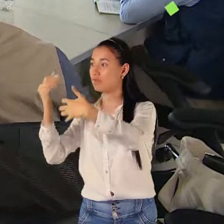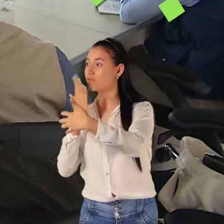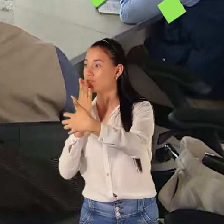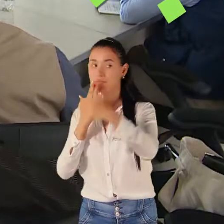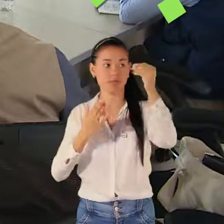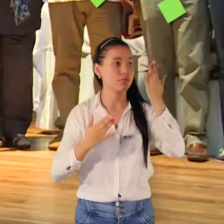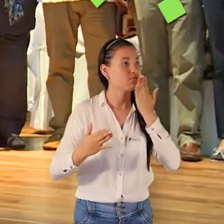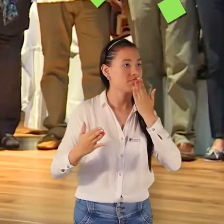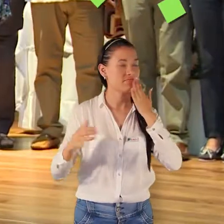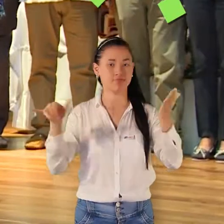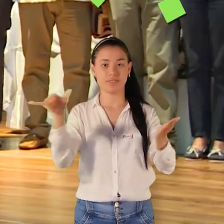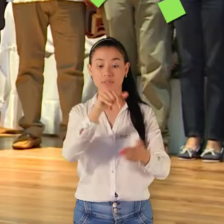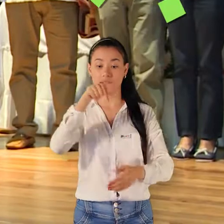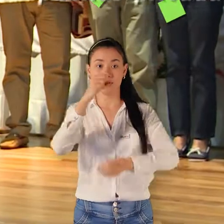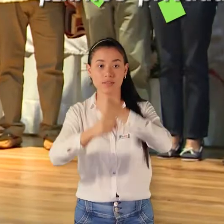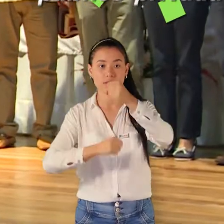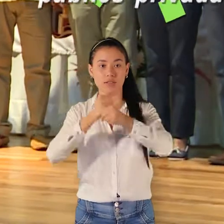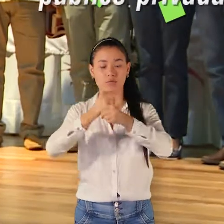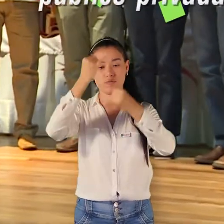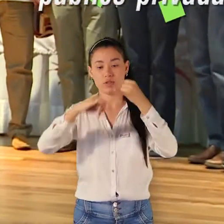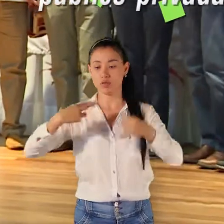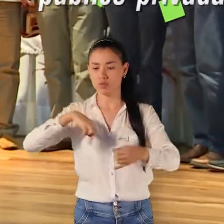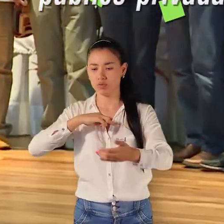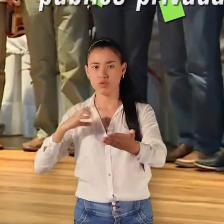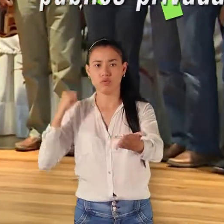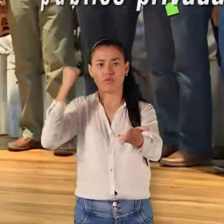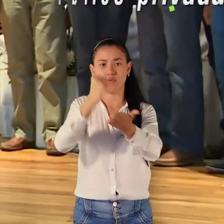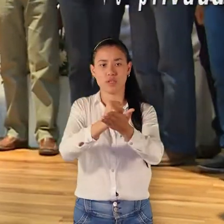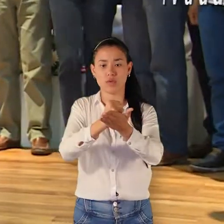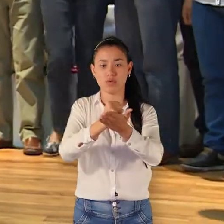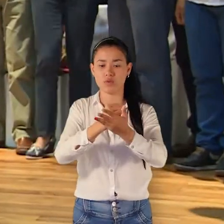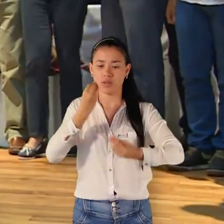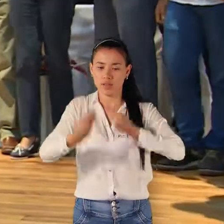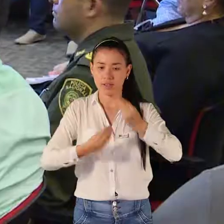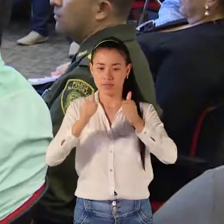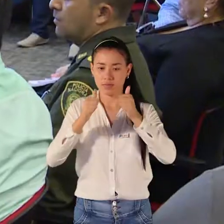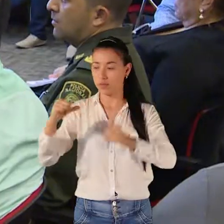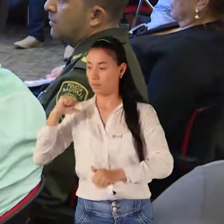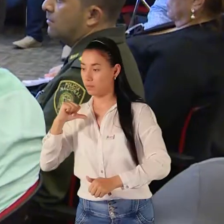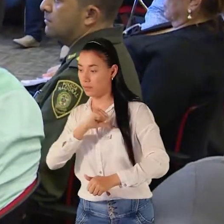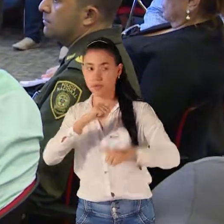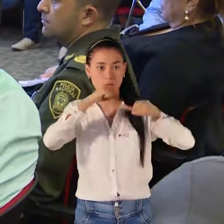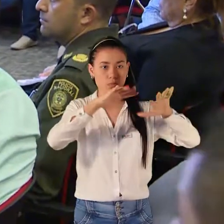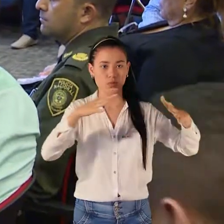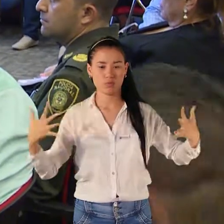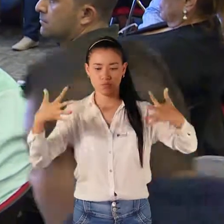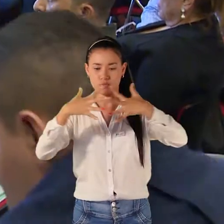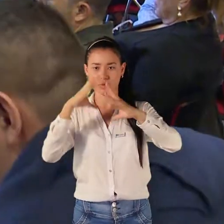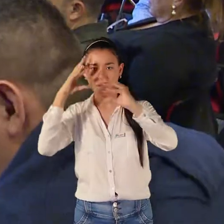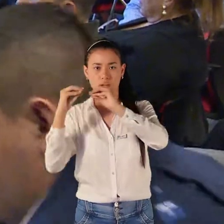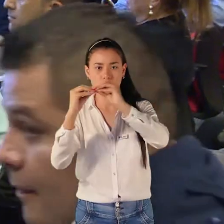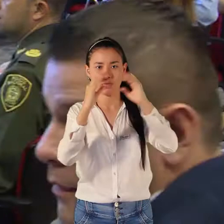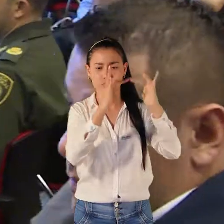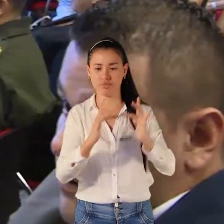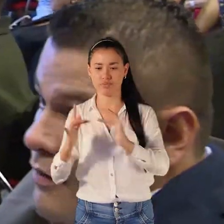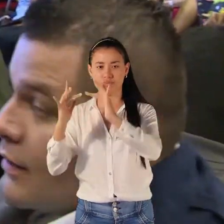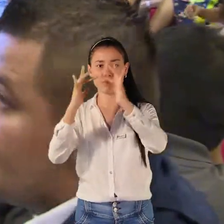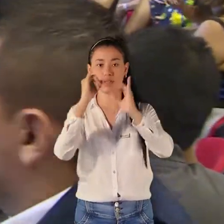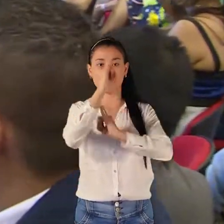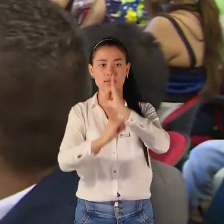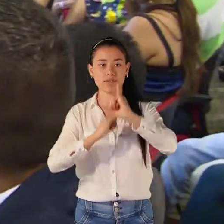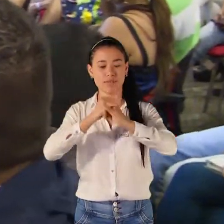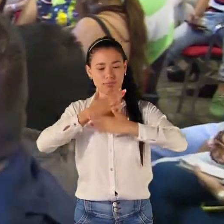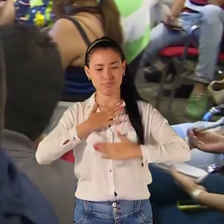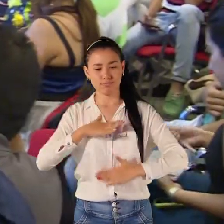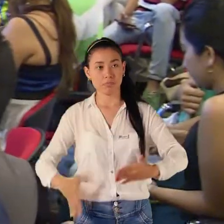nos han obligado a promover alianzas público-privadas, concretar acuerdos con la cooperación internacional y armonizar